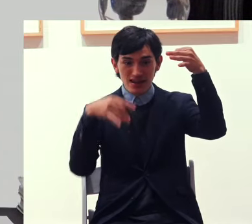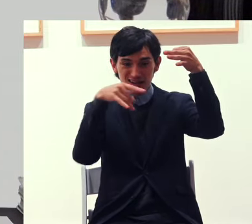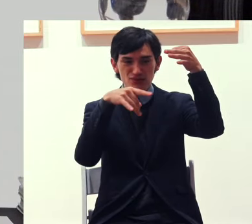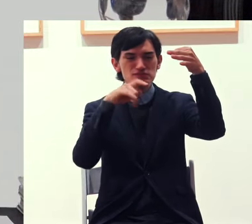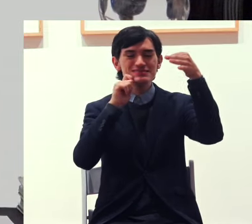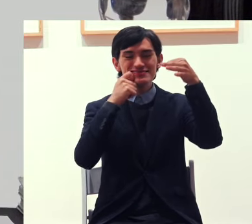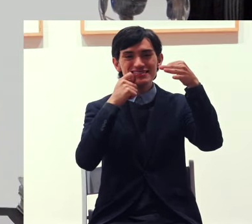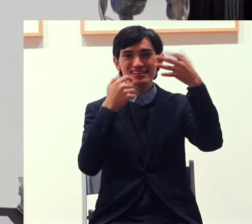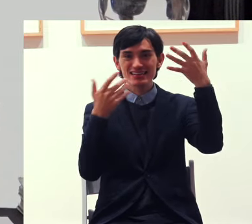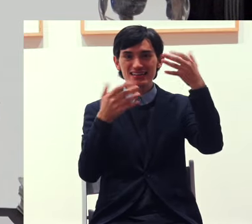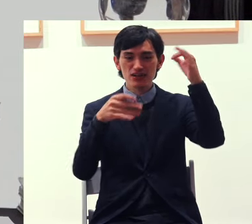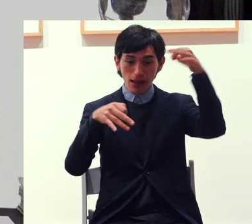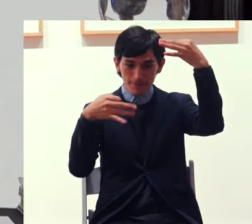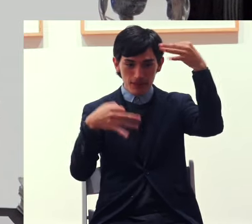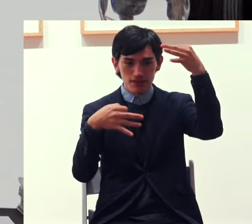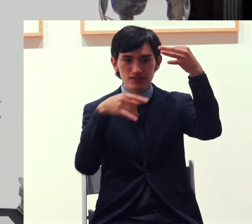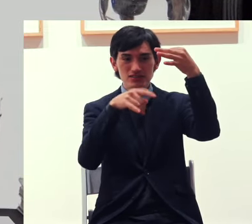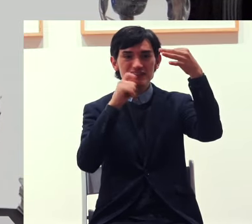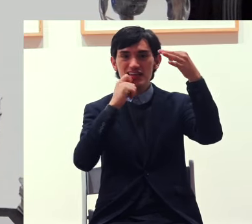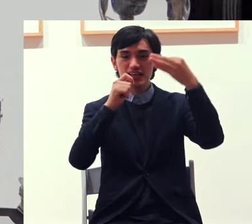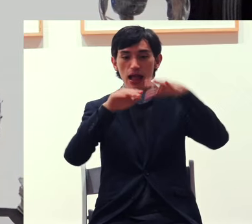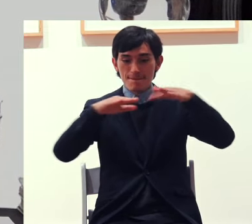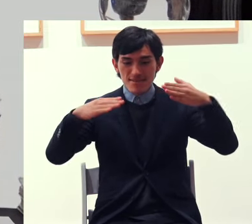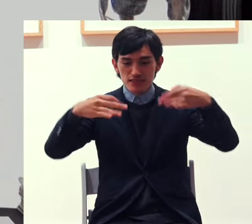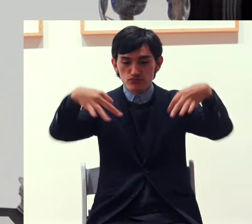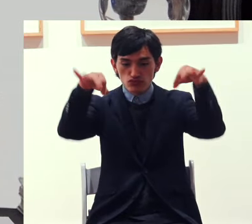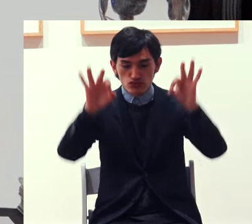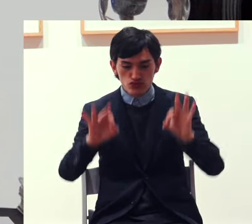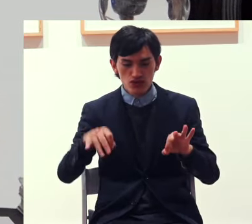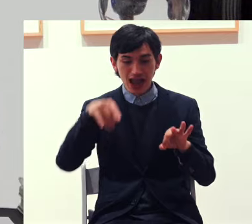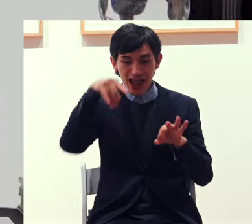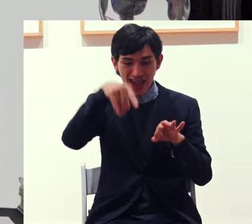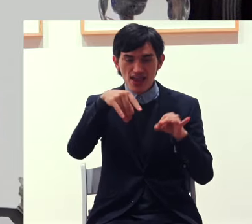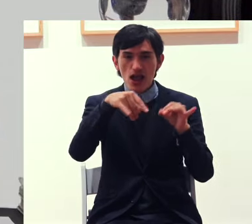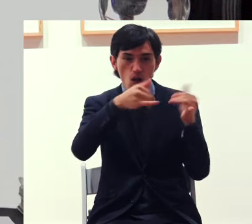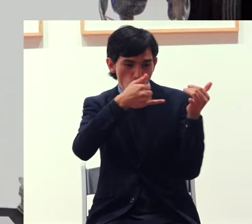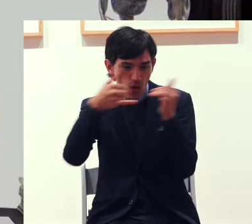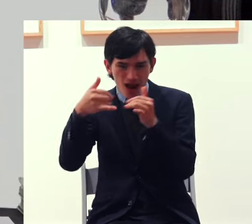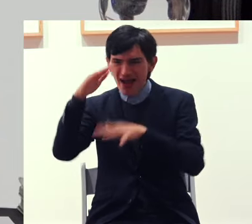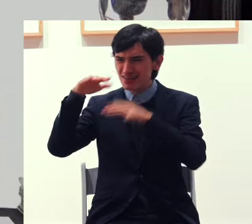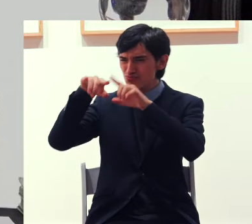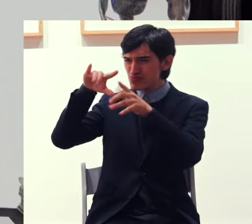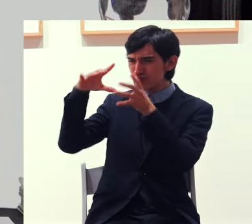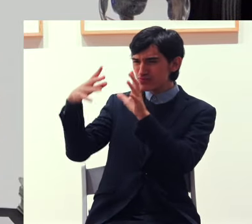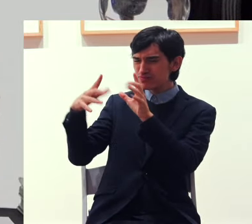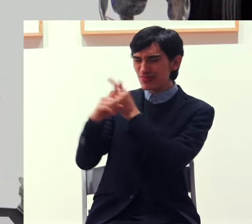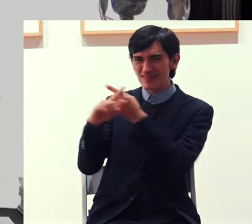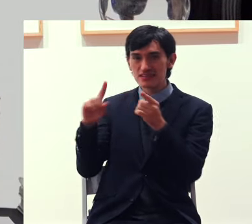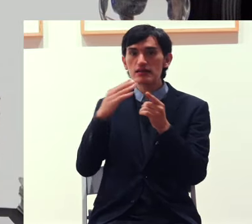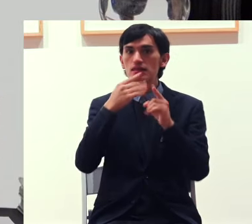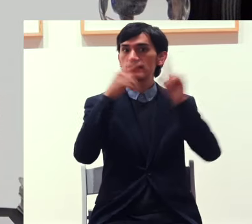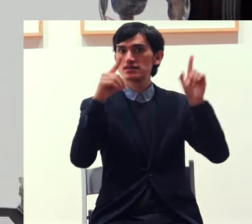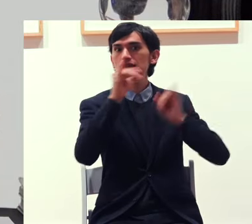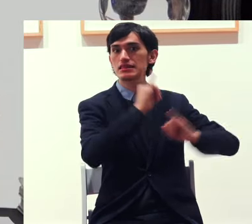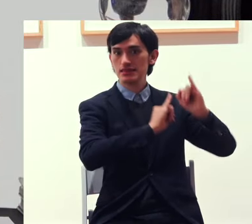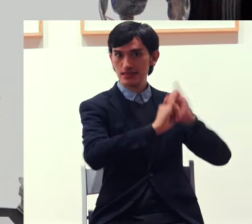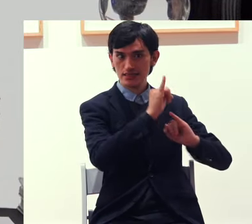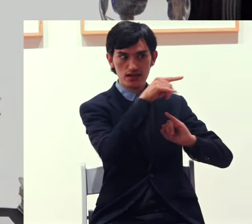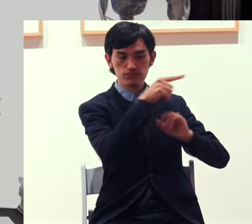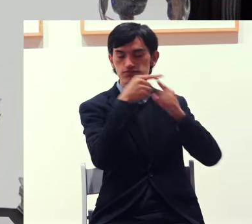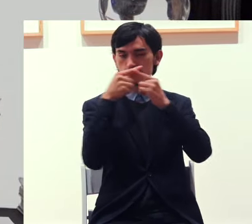El papel es la cancha plana, es la cancha plana sobre la mesa, donde se juega este mundo análogo, diferente al